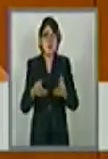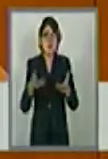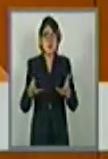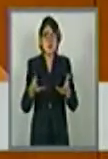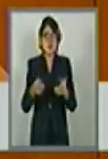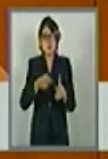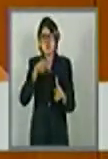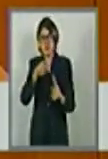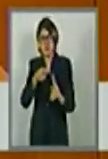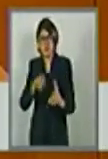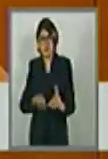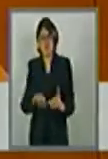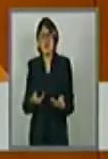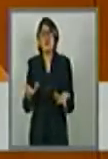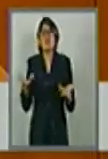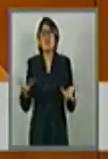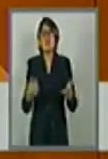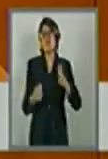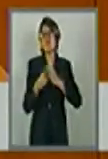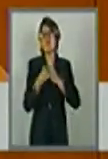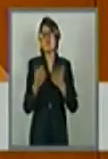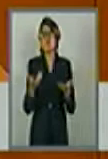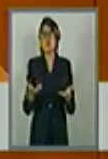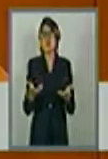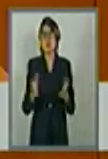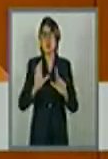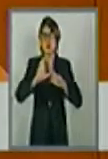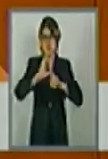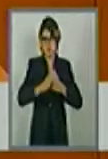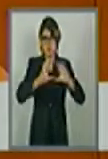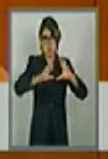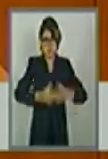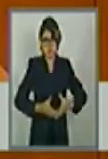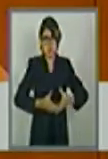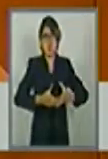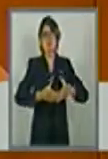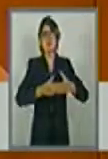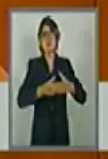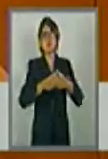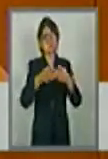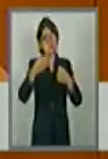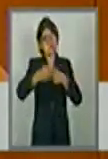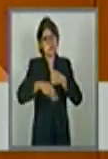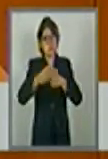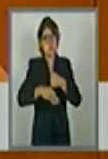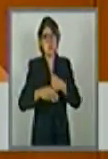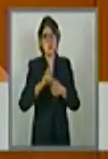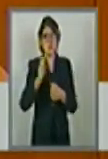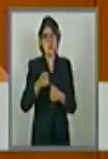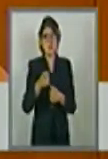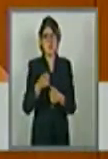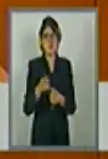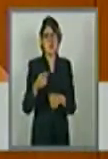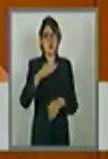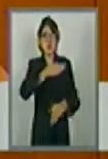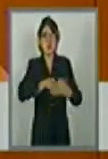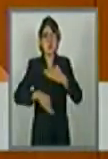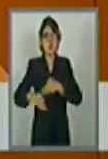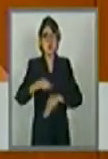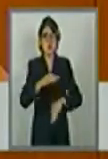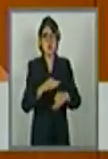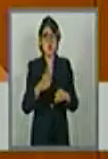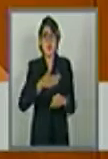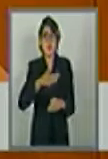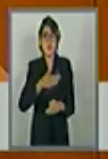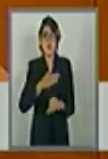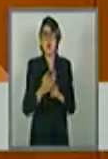importancia de estos puntos de acuerdo es que la comisión permanente se pronuncie por un proceso electoral no corporativo, no